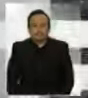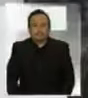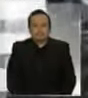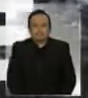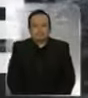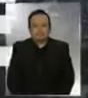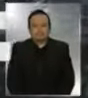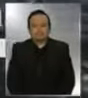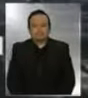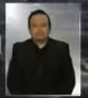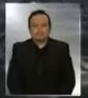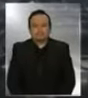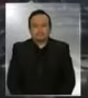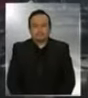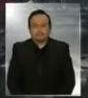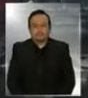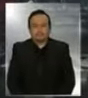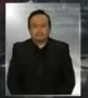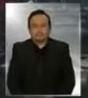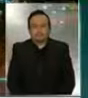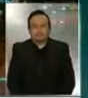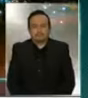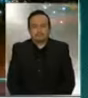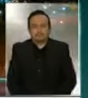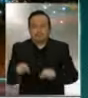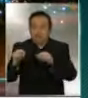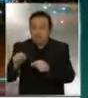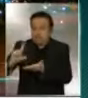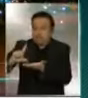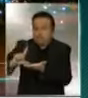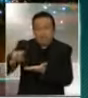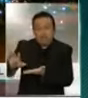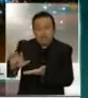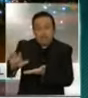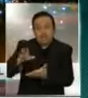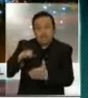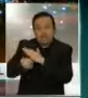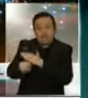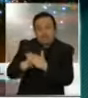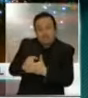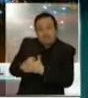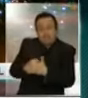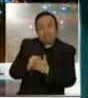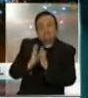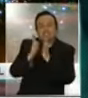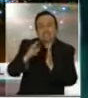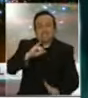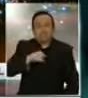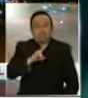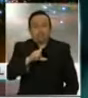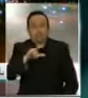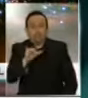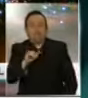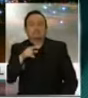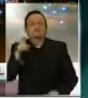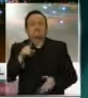Hola, ¿qué tal, chicos? Mega Noticias, urgente. Acá en esta estación de metro, específicamente en Santa Julia, en la comuna de La Granja,